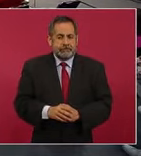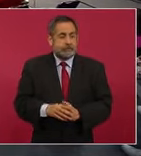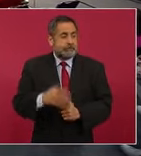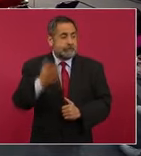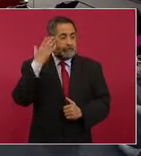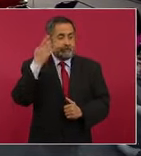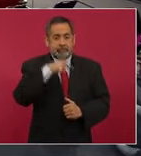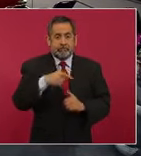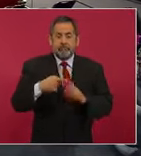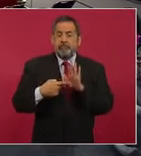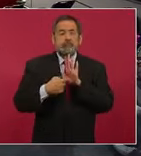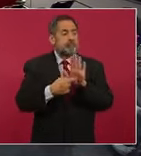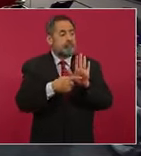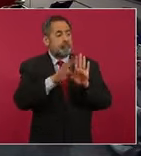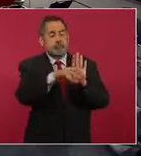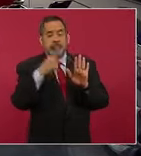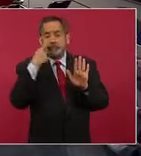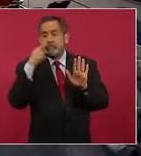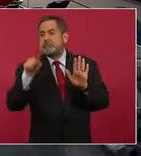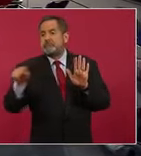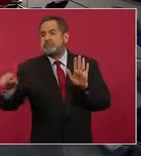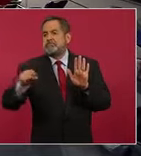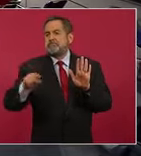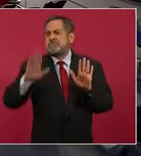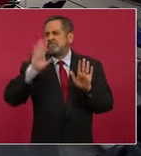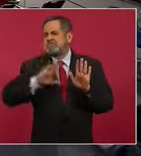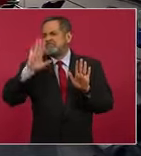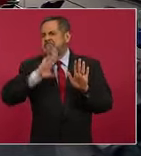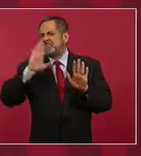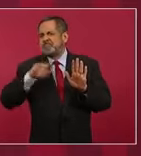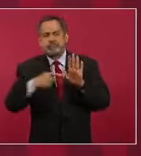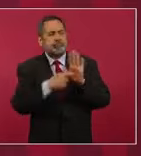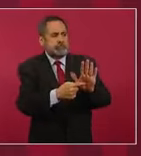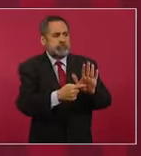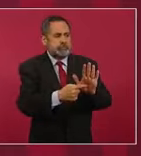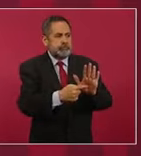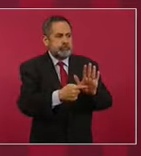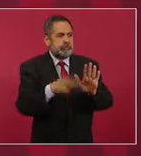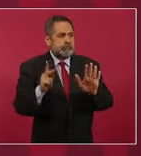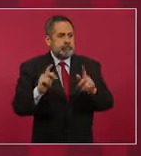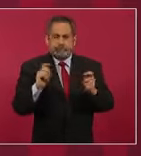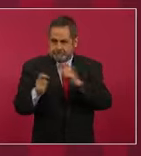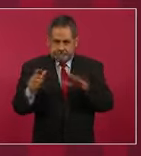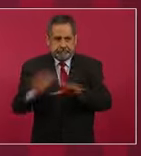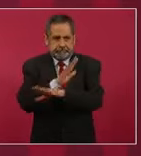mostrar, exhibir la podredumbre, pero no cambiar la podredumbre,